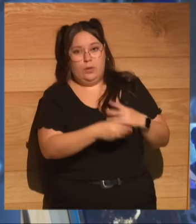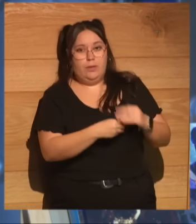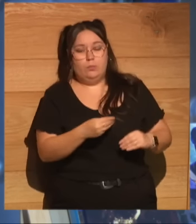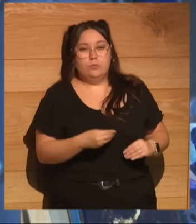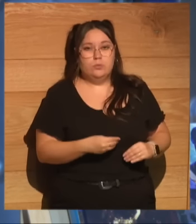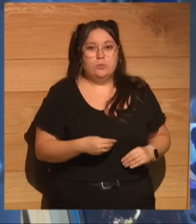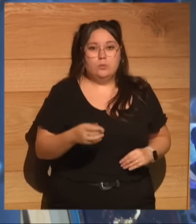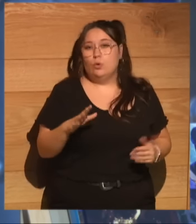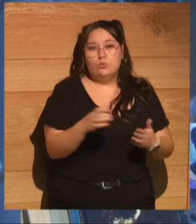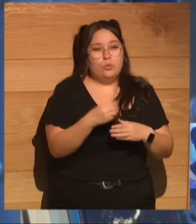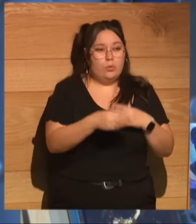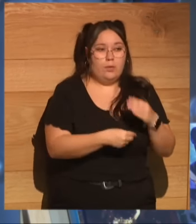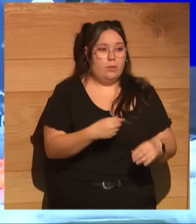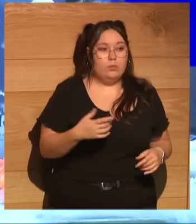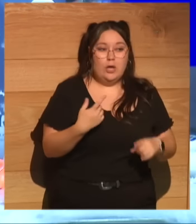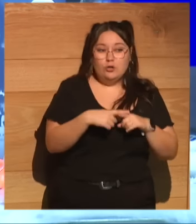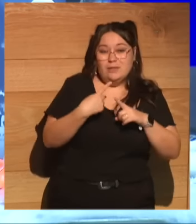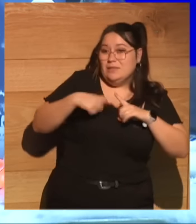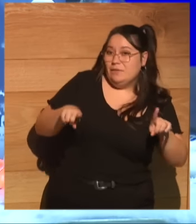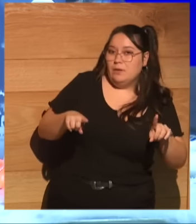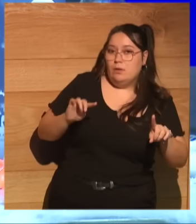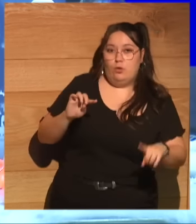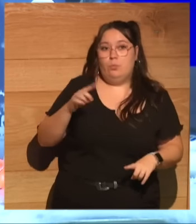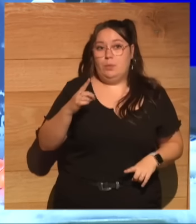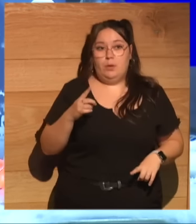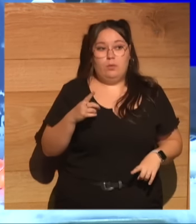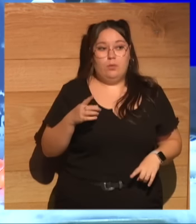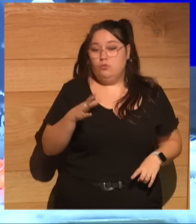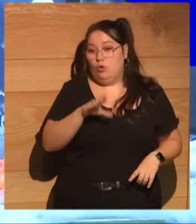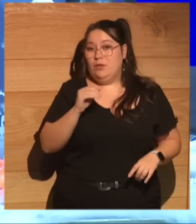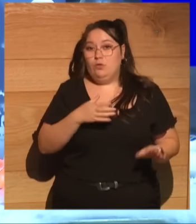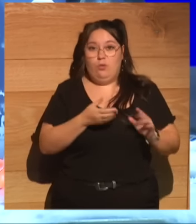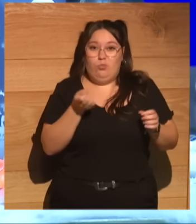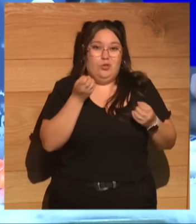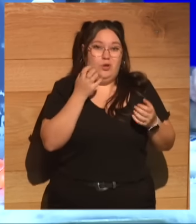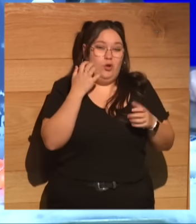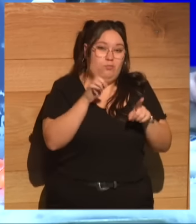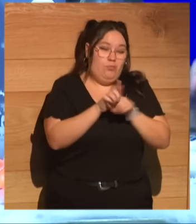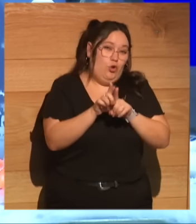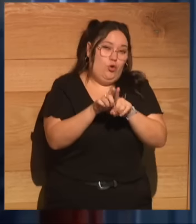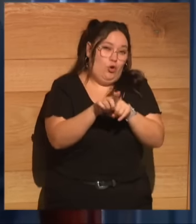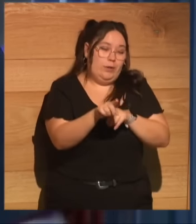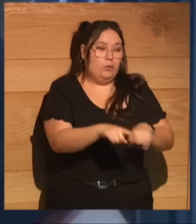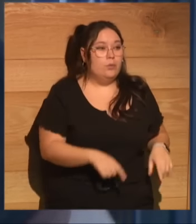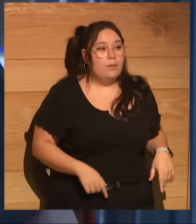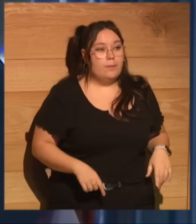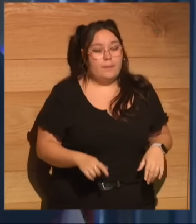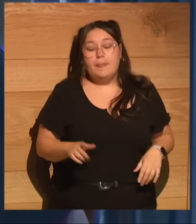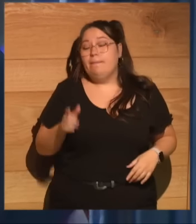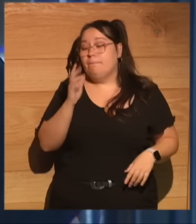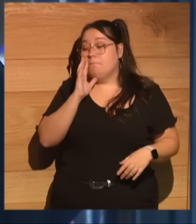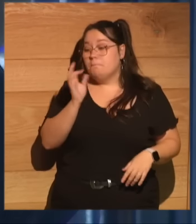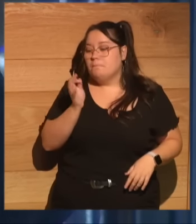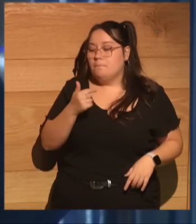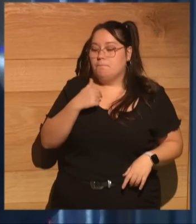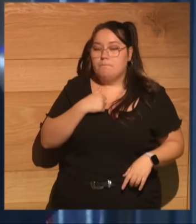eso con todo. Ante es lo más distinto, bien... lo primero es... Como no lo entiendo, esperamos, lo critico, sí. Vamos, ¿no? Vamos a esperar un poquito también. Claro. Sí, es cierto, pero